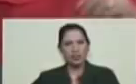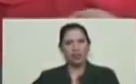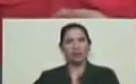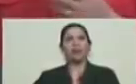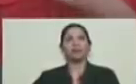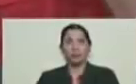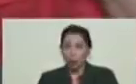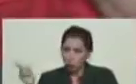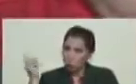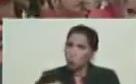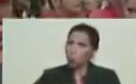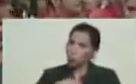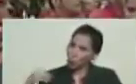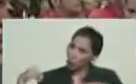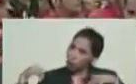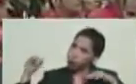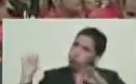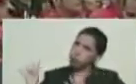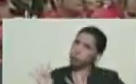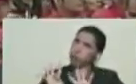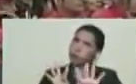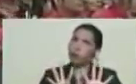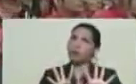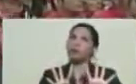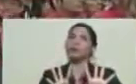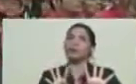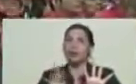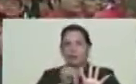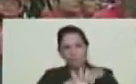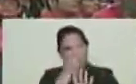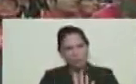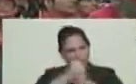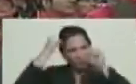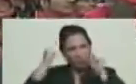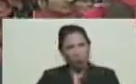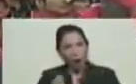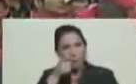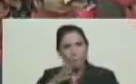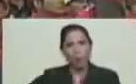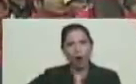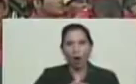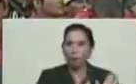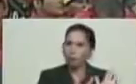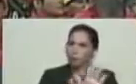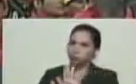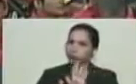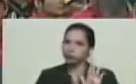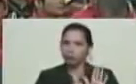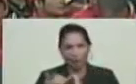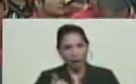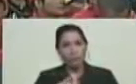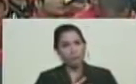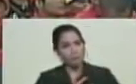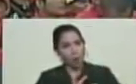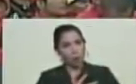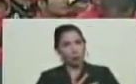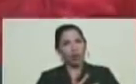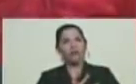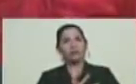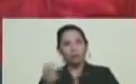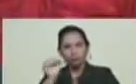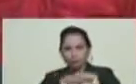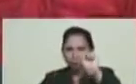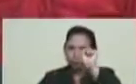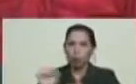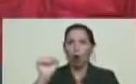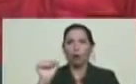hemos venido hoy a demostrar la fuerza de un pueblo que tiene toda la voluntad de vencer en